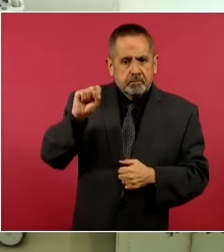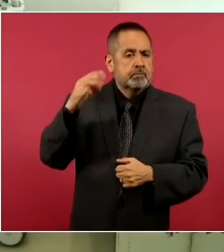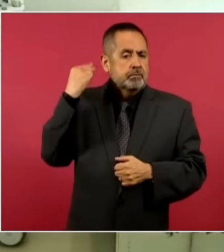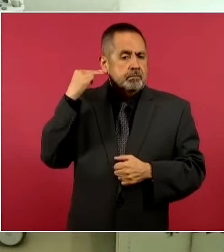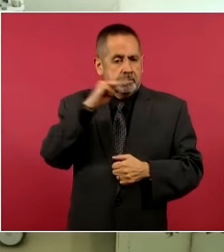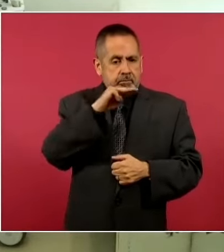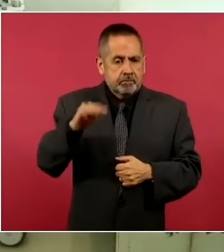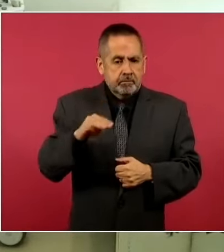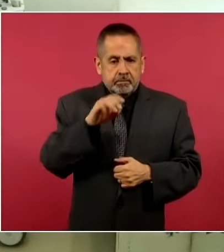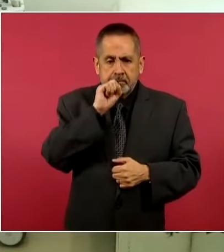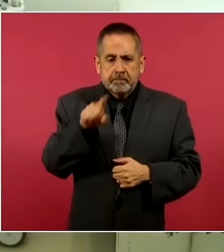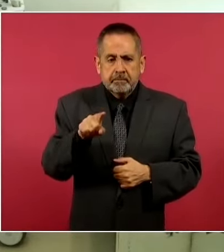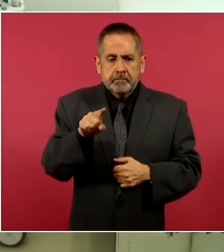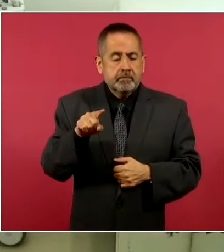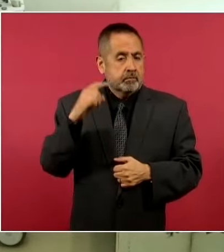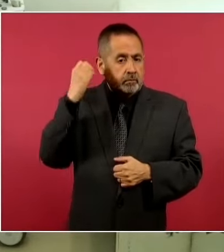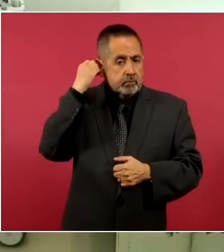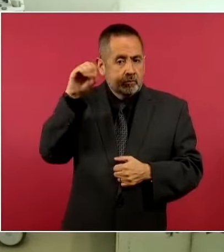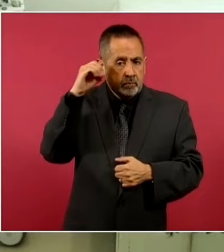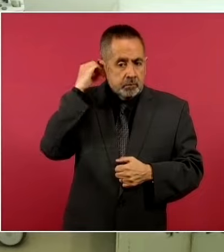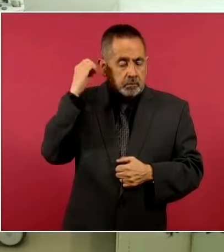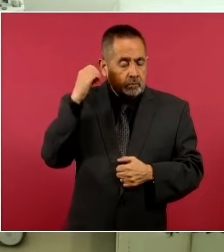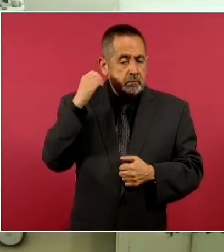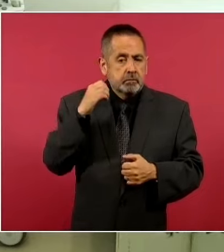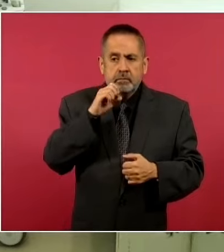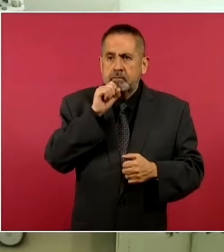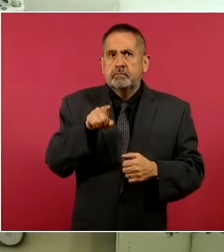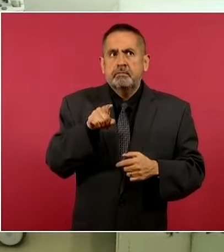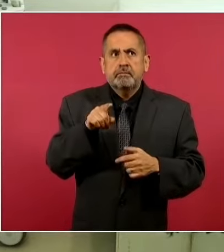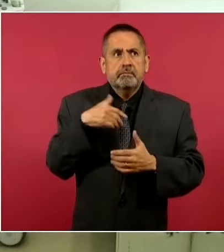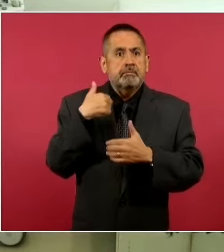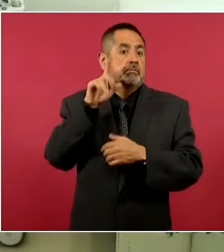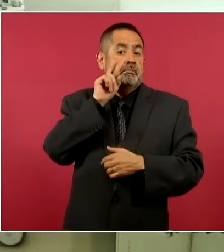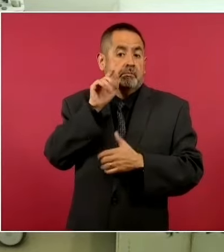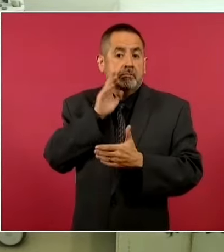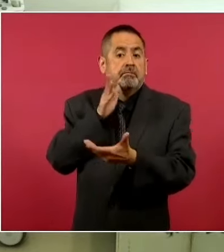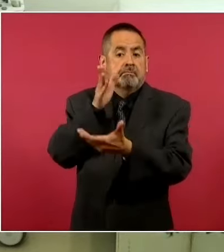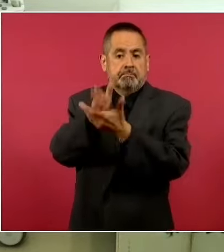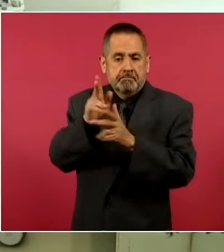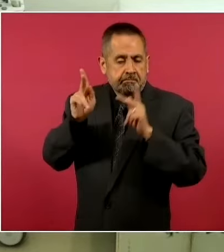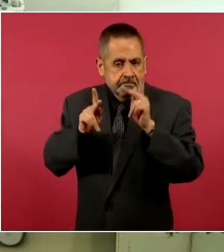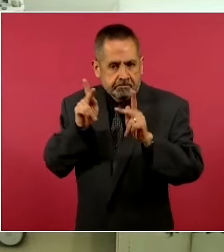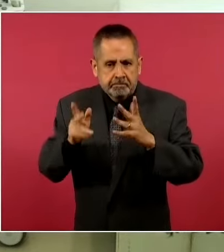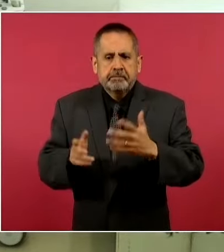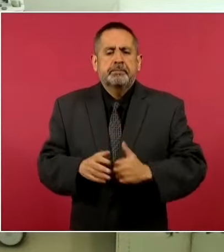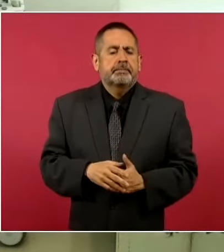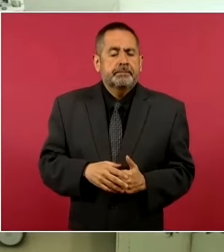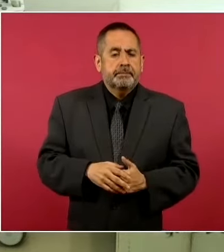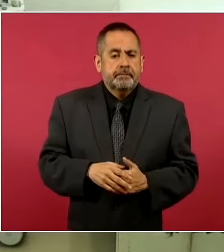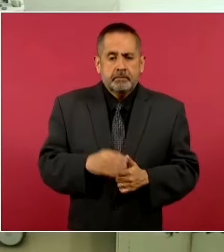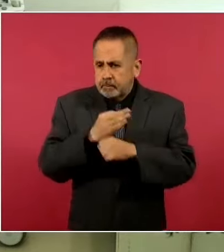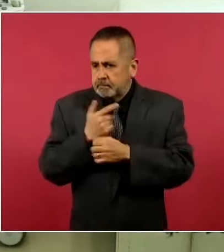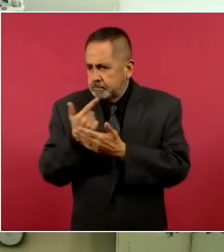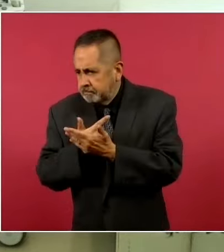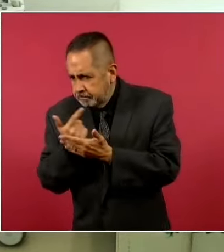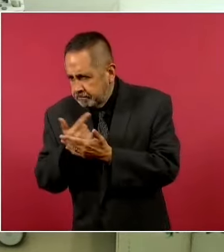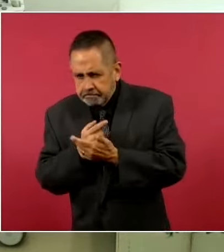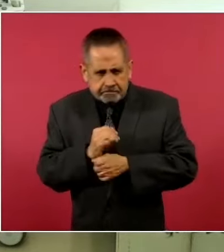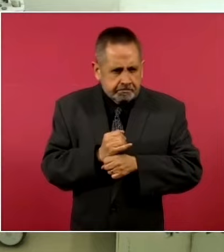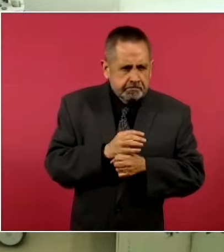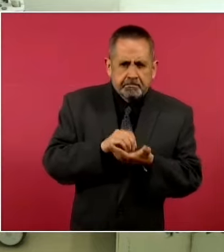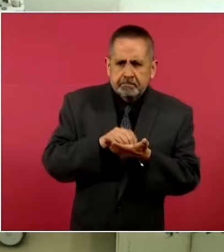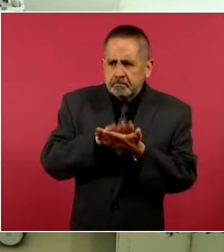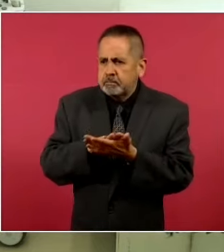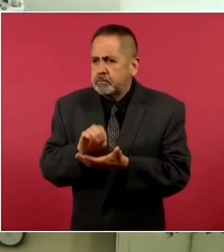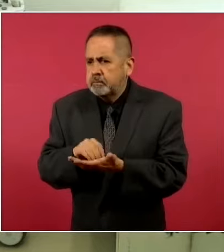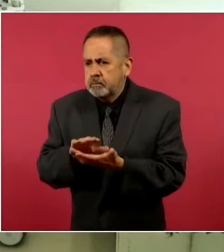el estado de Oaxaca, que visitaremos el día de mañana. Estamos haciendo los levantamientos diagnósticos en estados